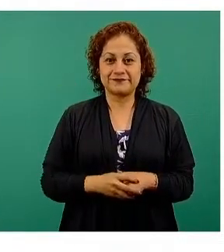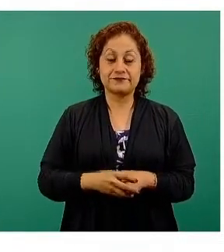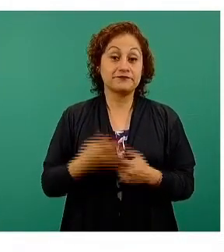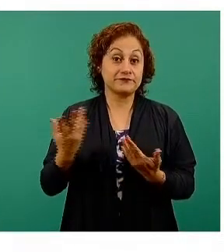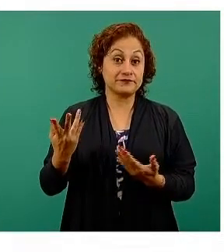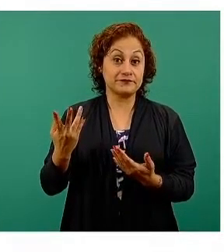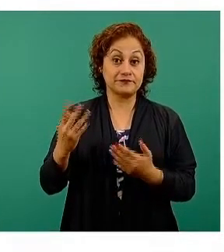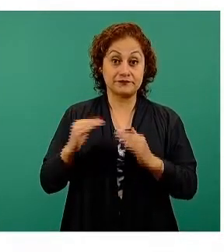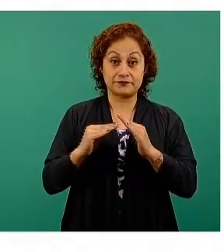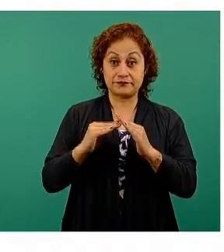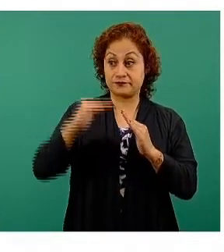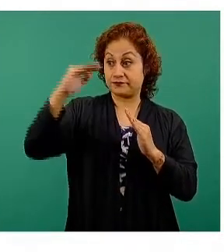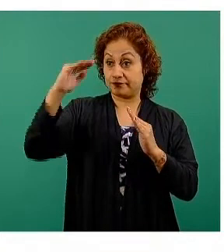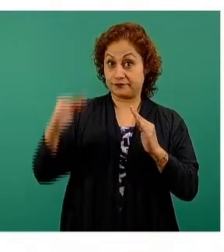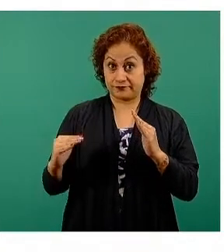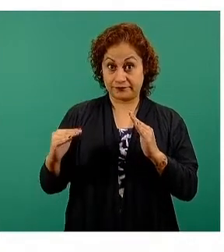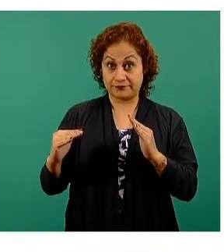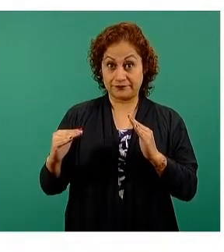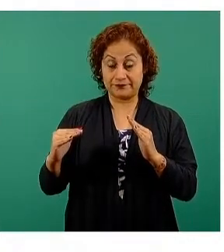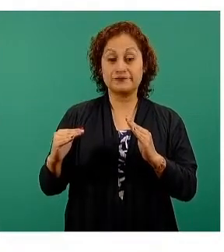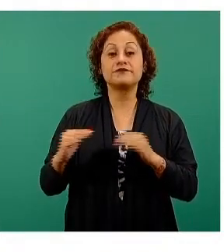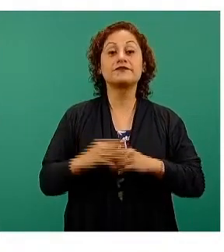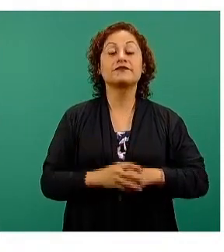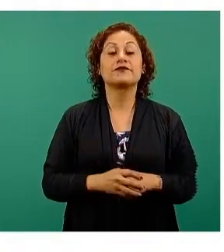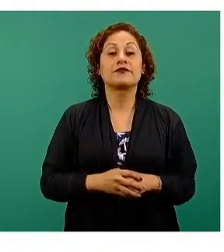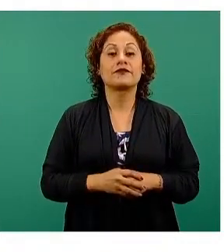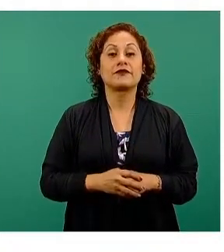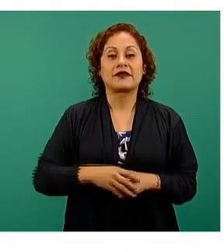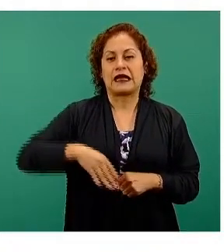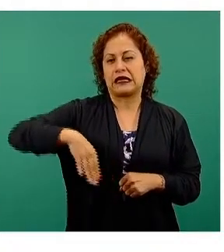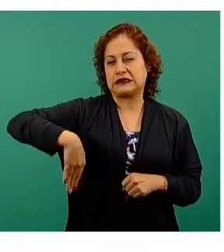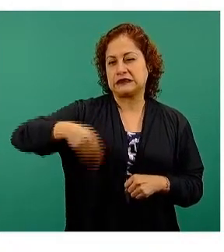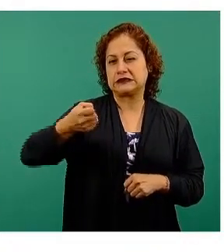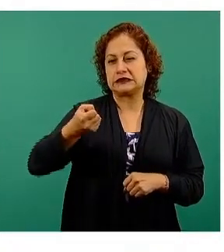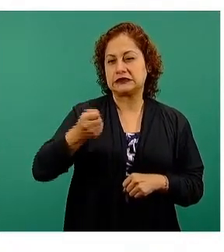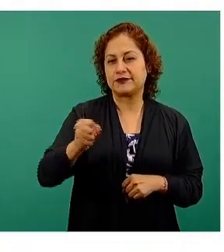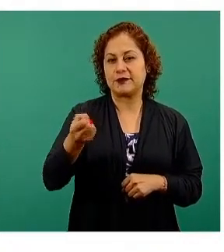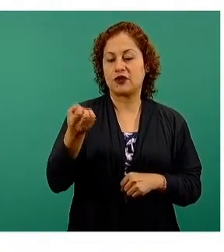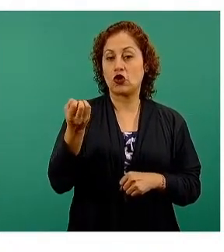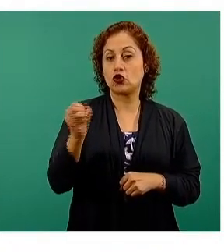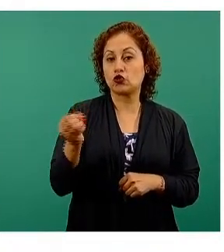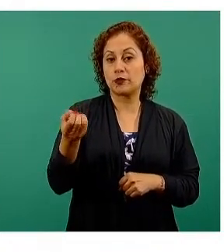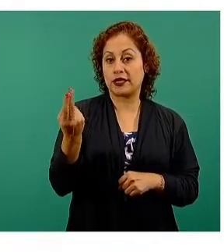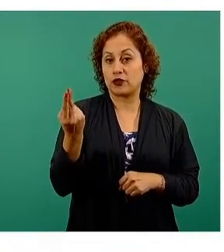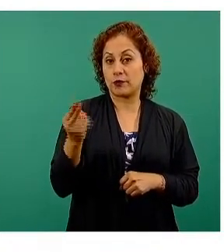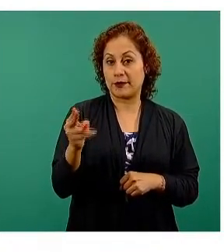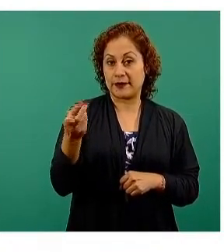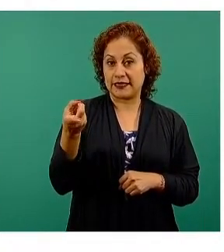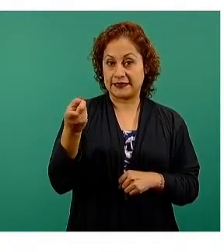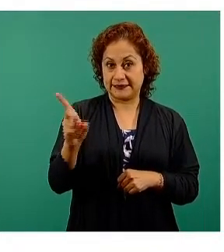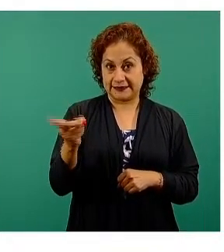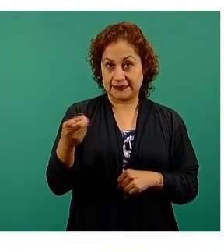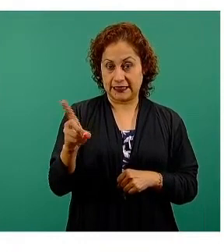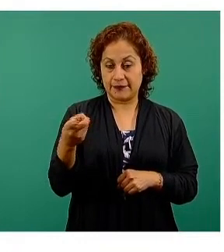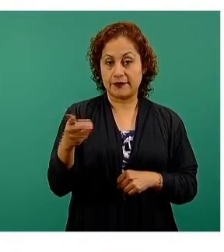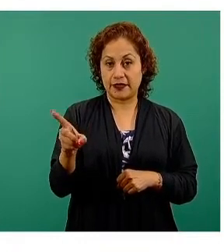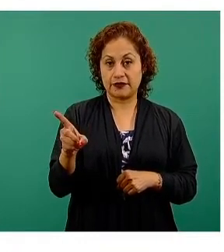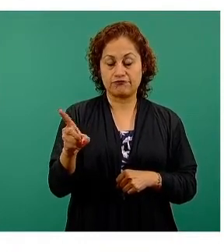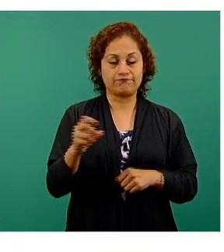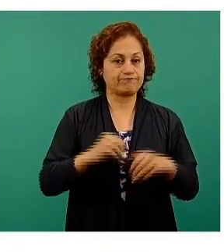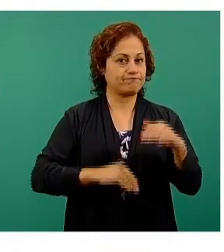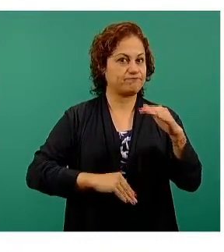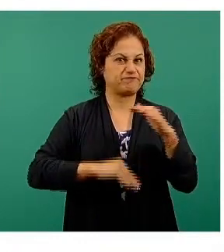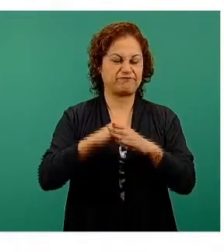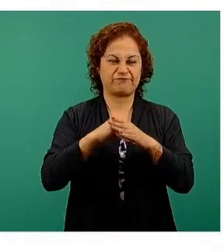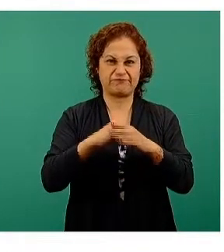segundo pico, el que sufrimos a partir de septiembre, octubre, noviembre y diciembre, llegando en los puntos más altos